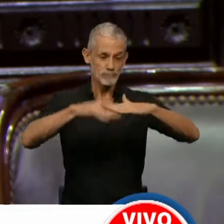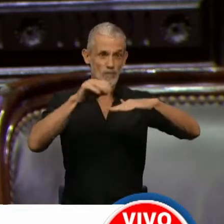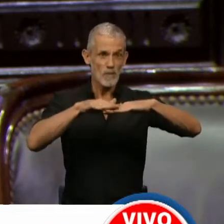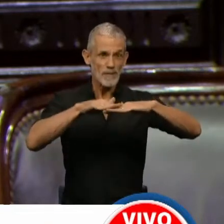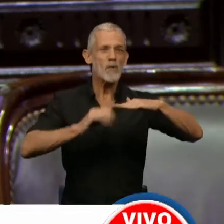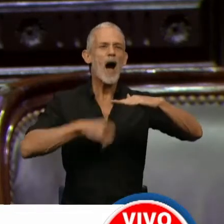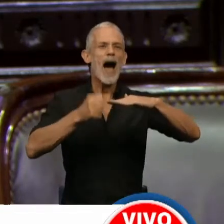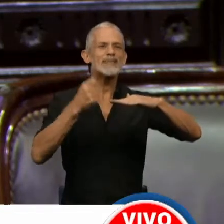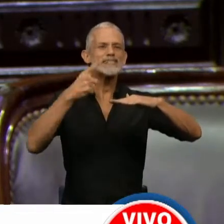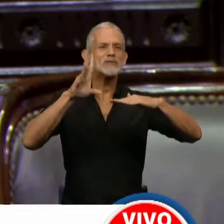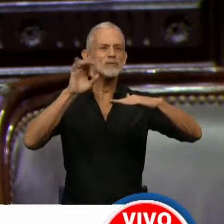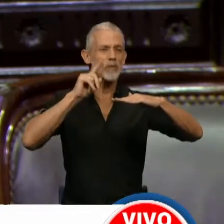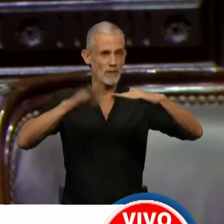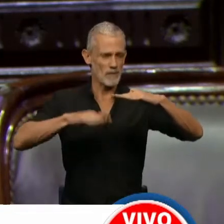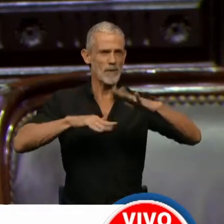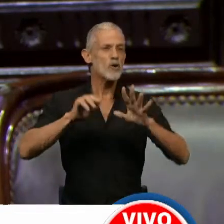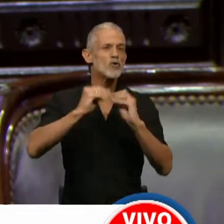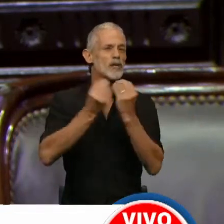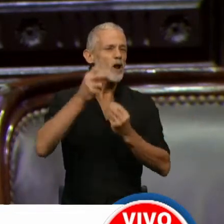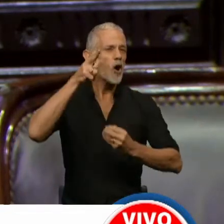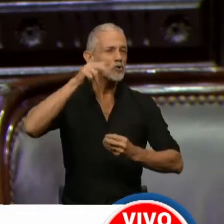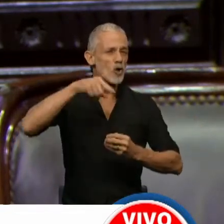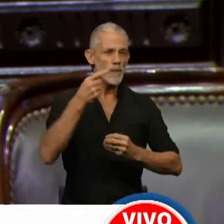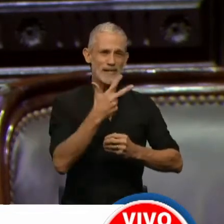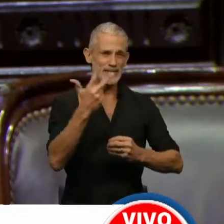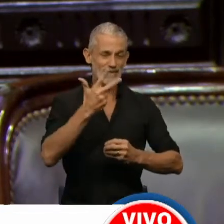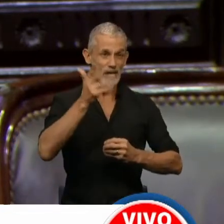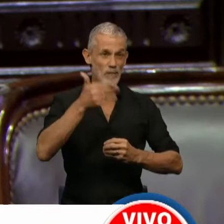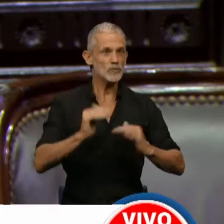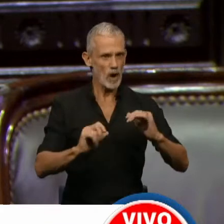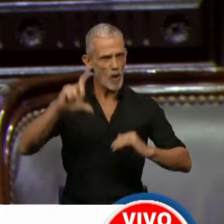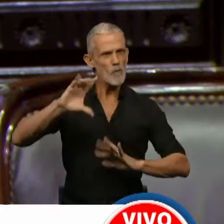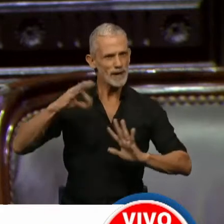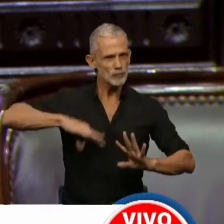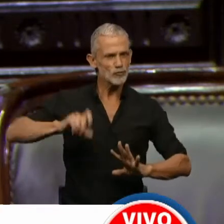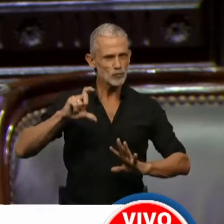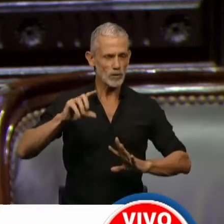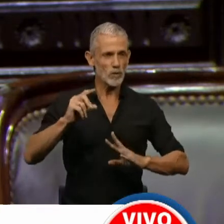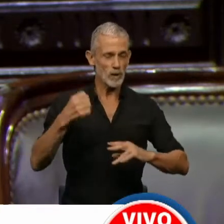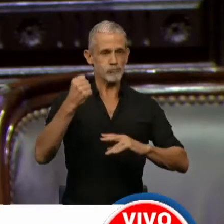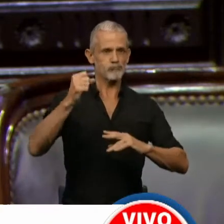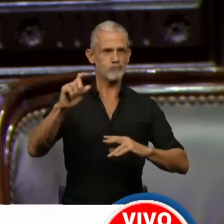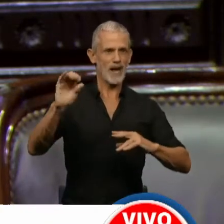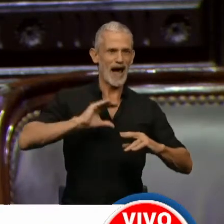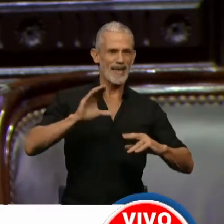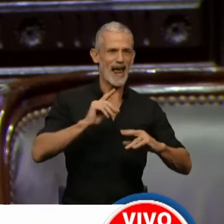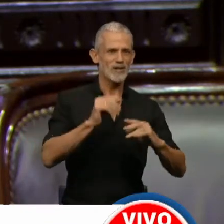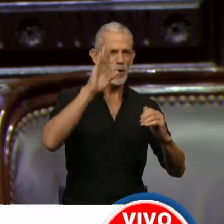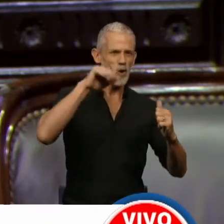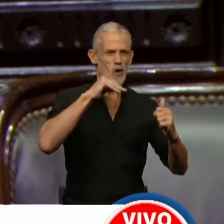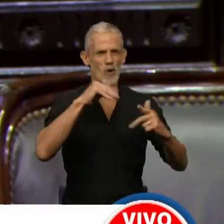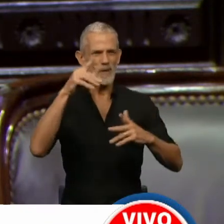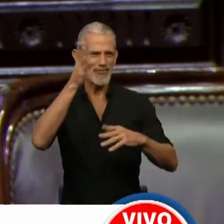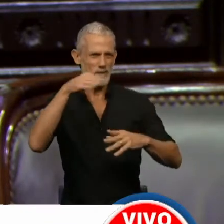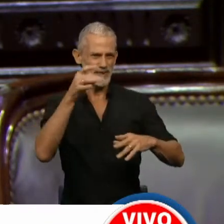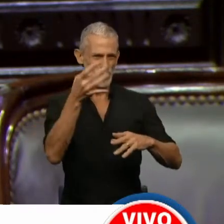150.000 pesos. Eso significa un 8,33% de aumento, porque es el impacto que tiene el aguinaldo mes a mes. Primer punto.